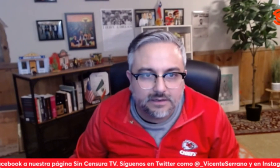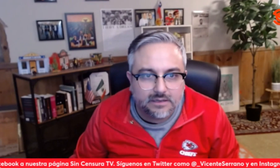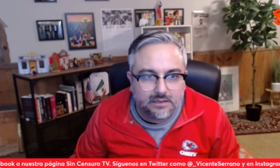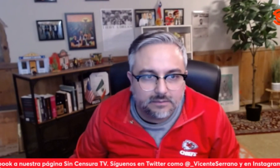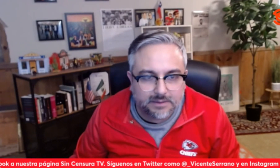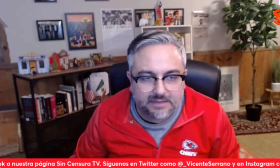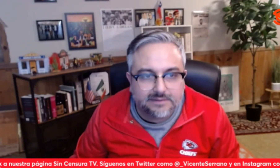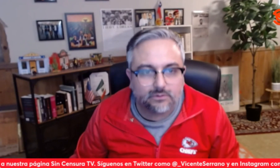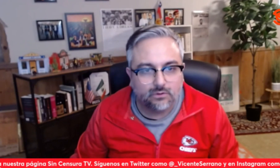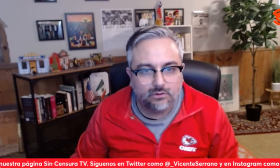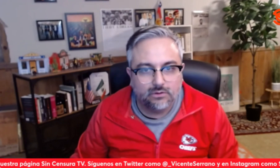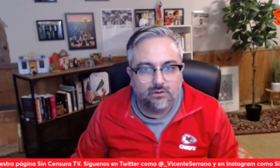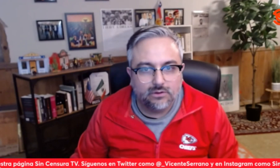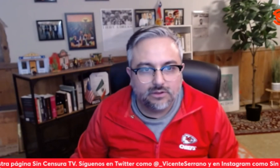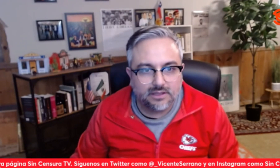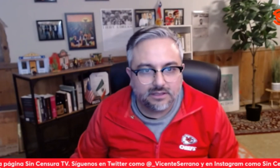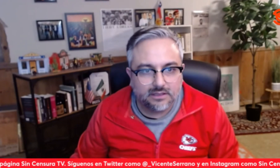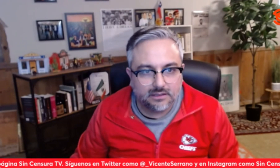Ramos, a ver, payasito,